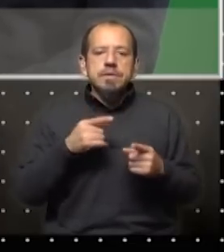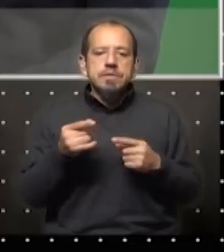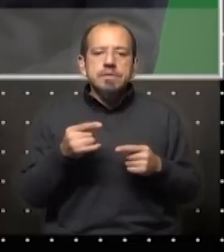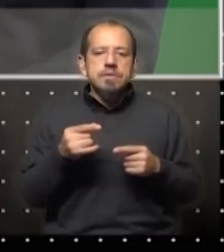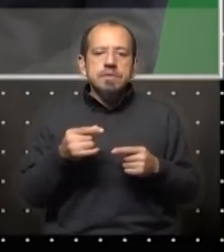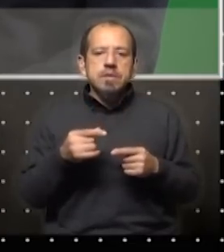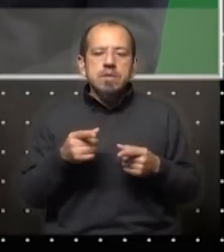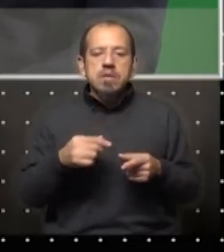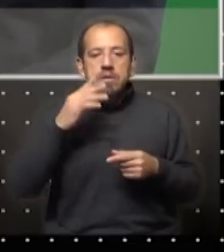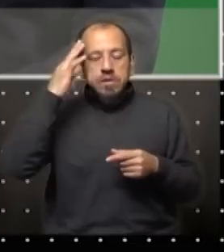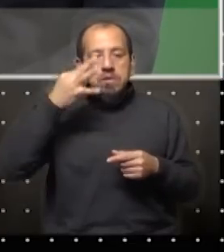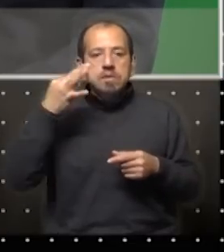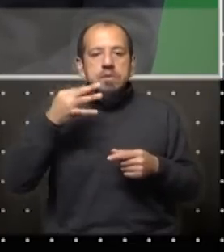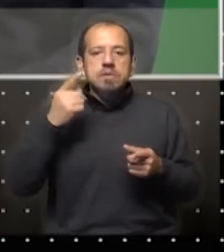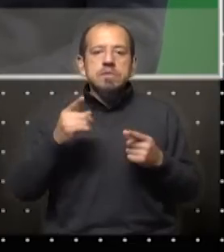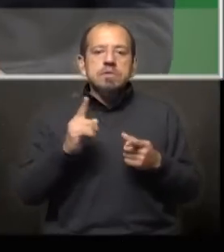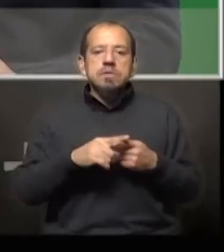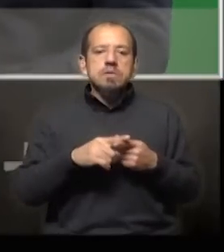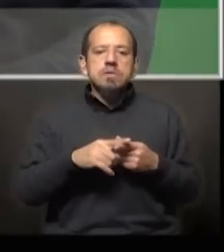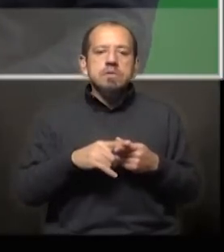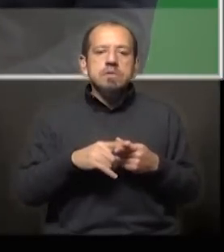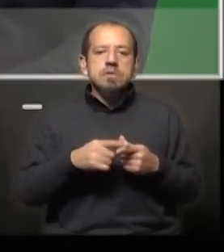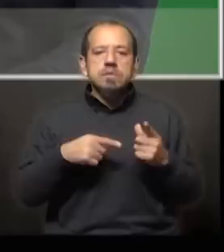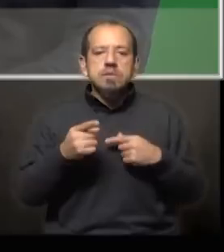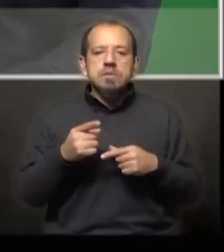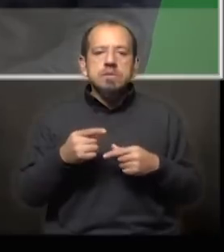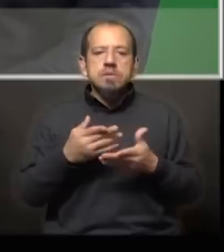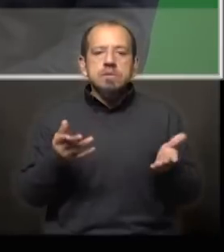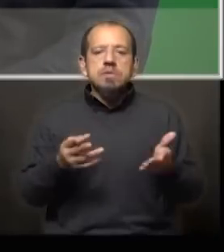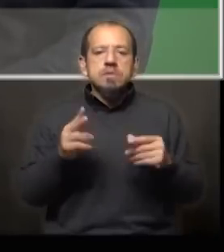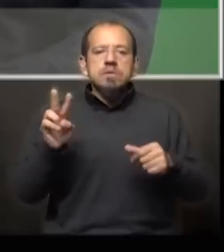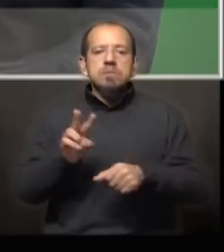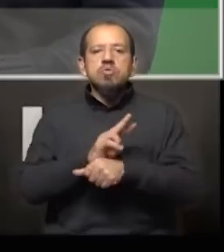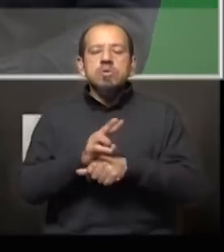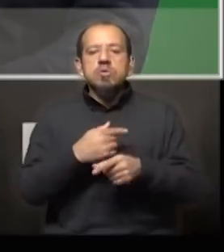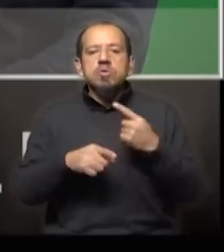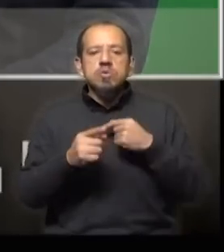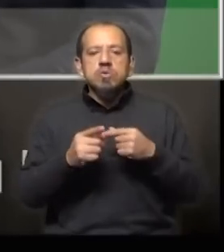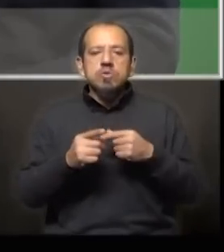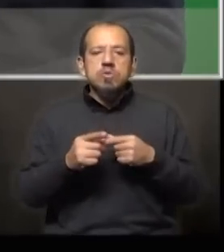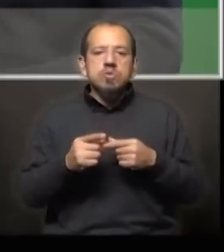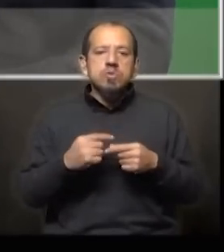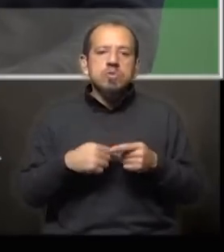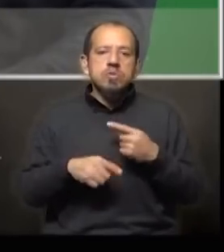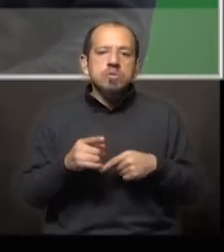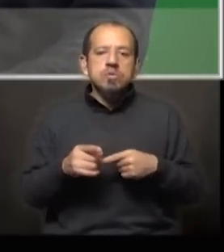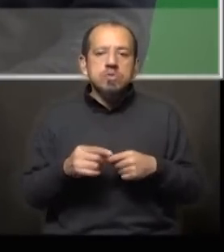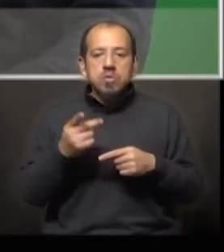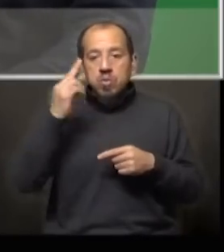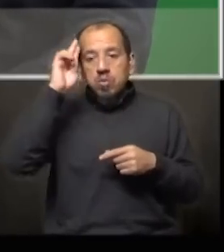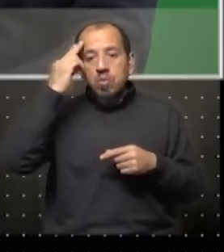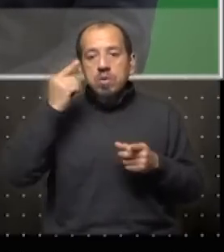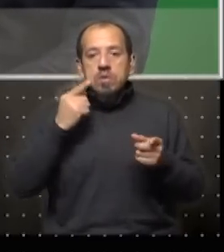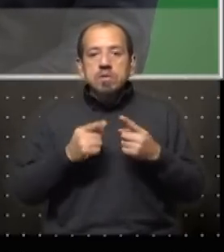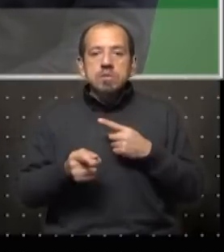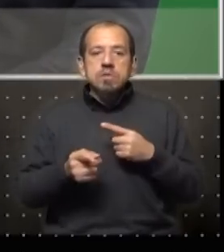contempla esa nueva realidad real el mundo Está avanzando niveles de proteccionismo mucho más importante nacionales o regionales y bueno el Uruguay tiene